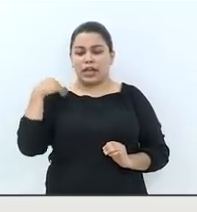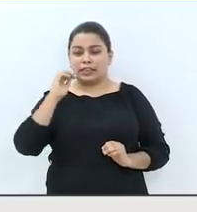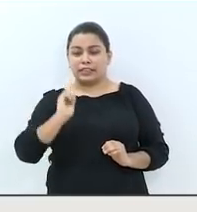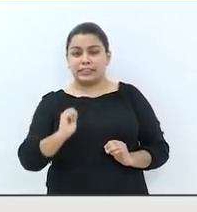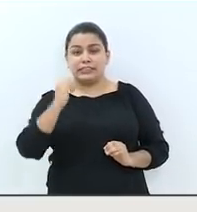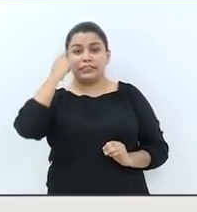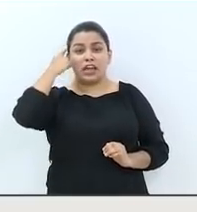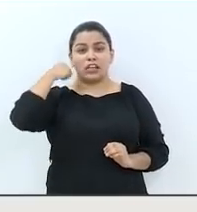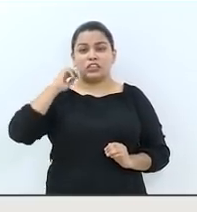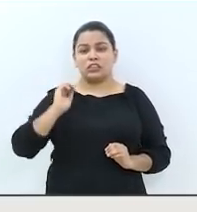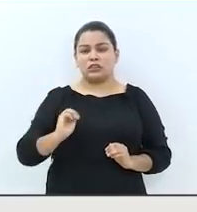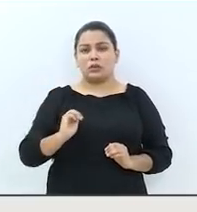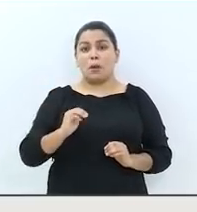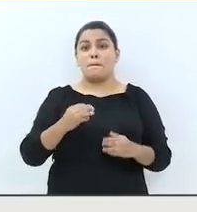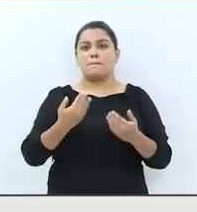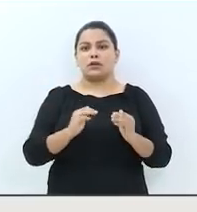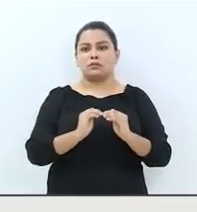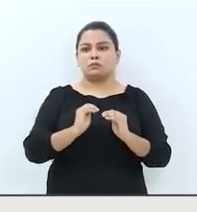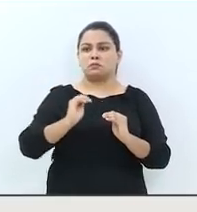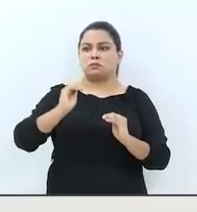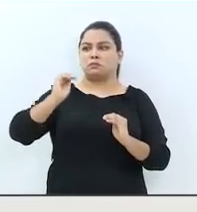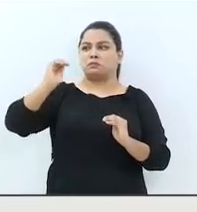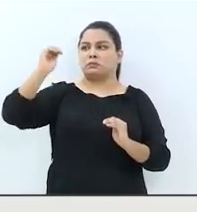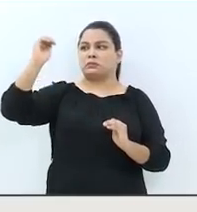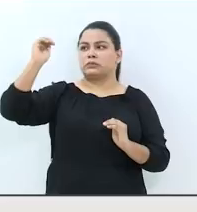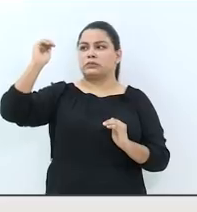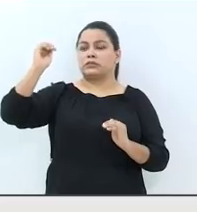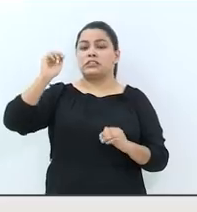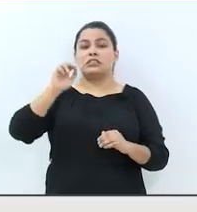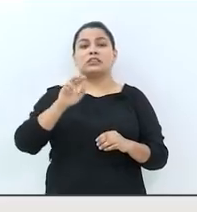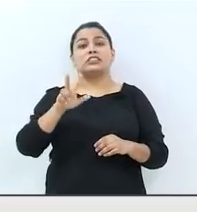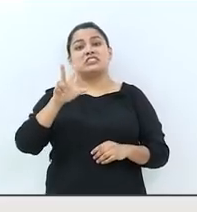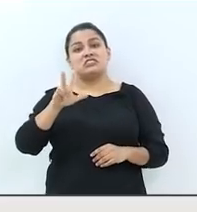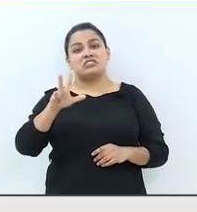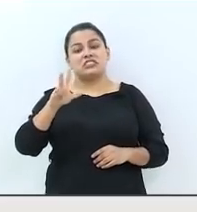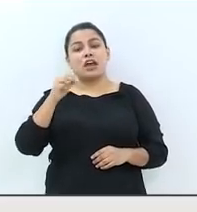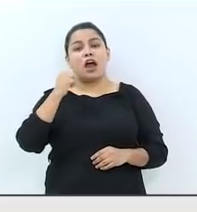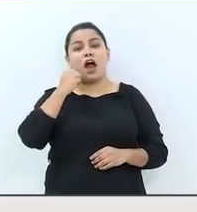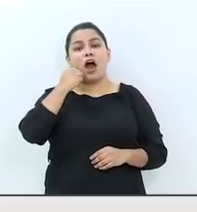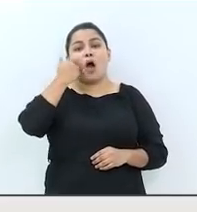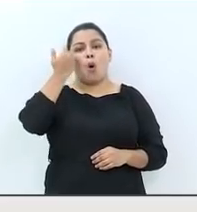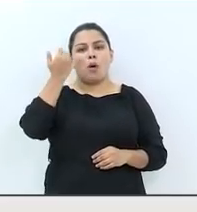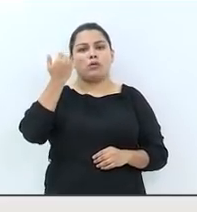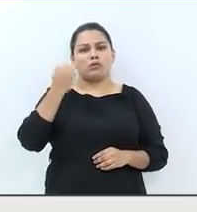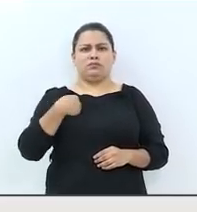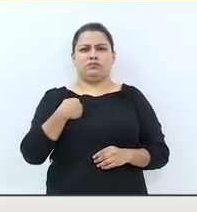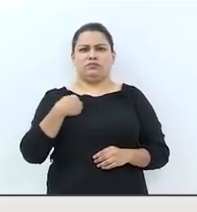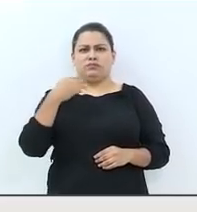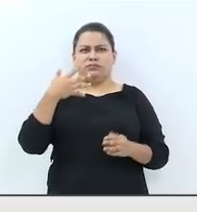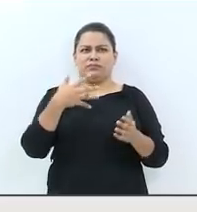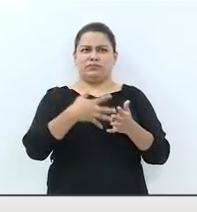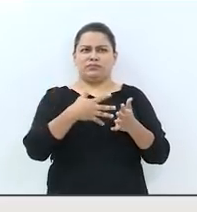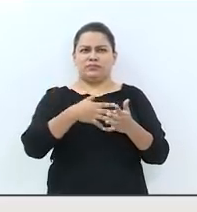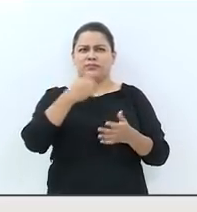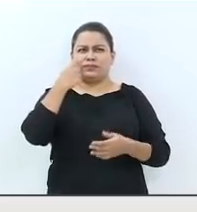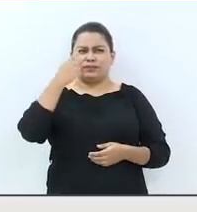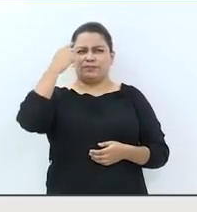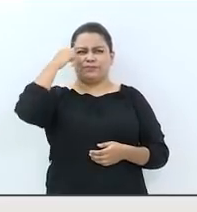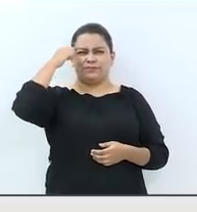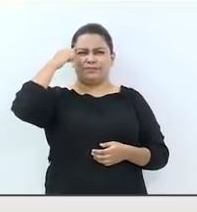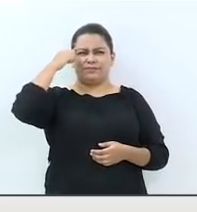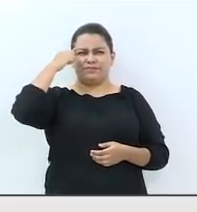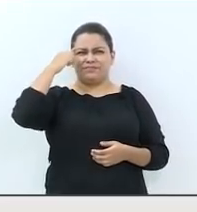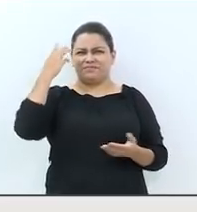¿verdad? Pero cuando ya tus hijos crecen y tú dices, no, tengo tres adolescentes en casa, que ya me pasó, pues ya la gente te hace cara así como que casi te da el pésame, ¿verdad?